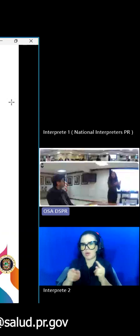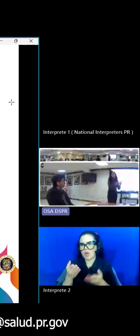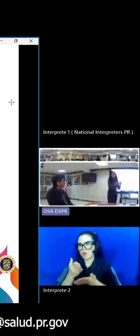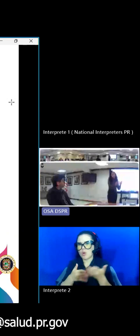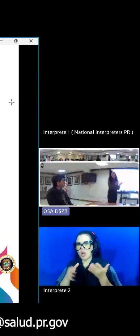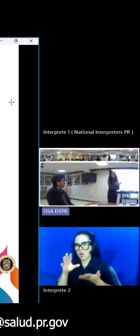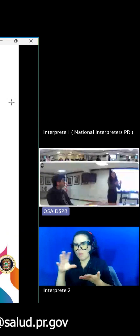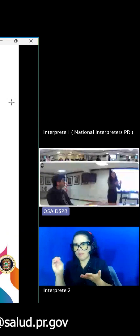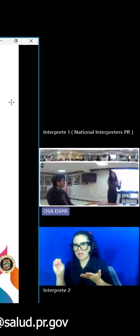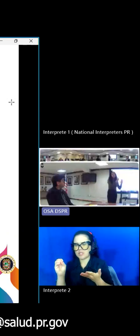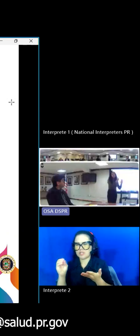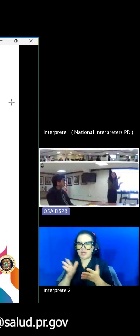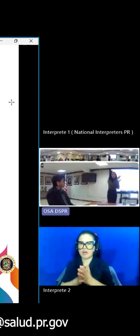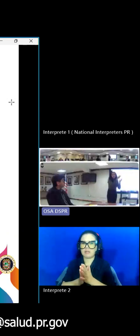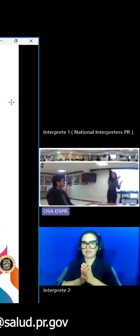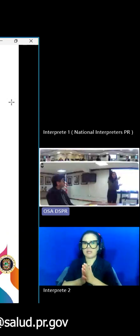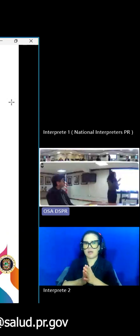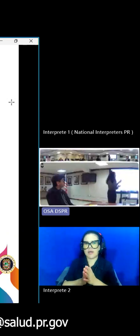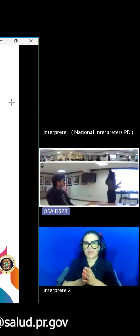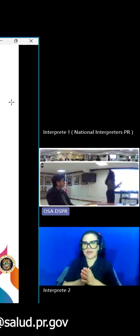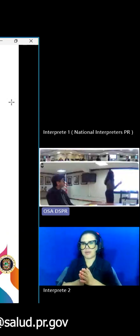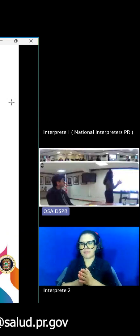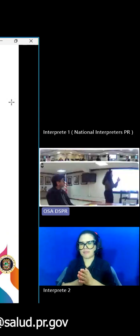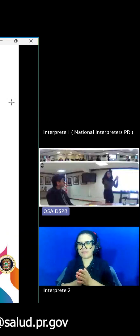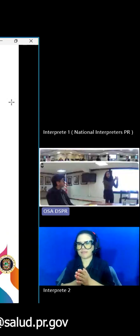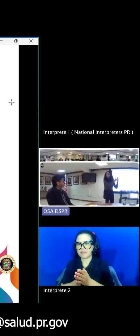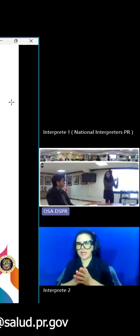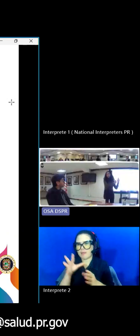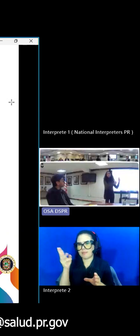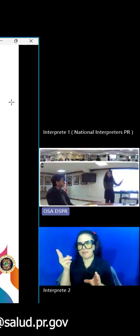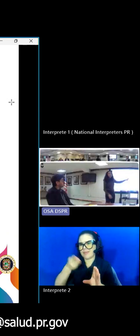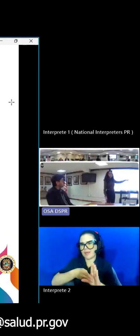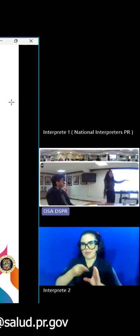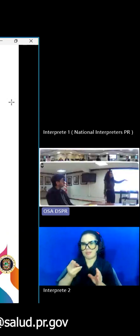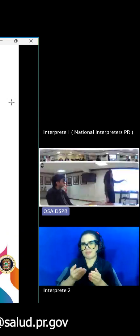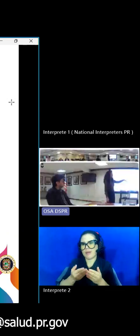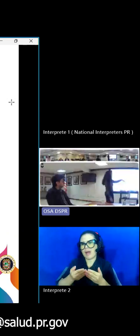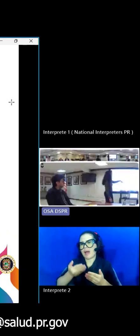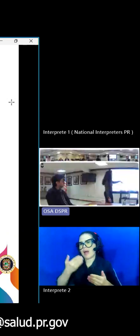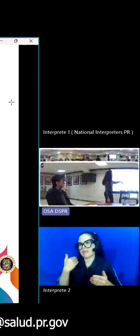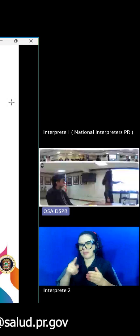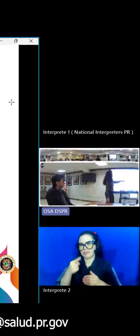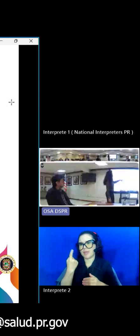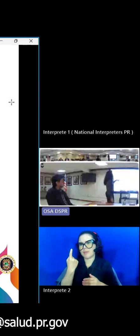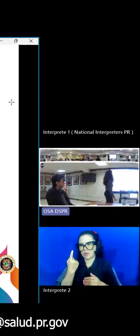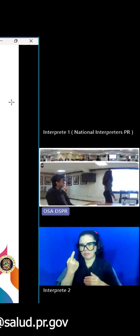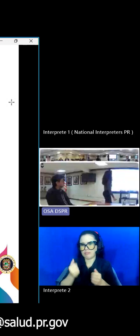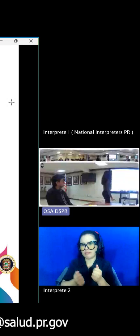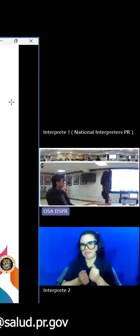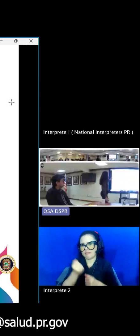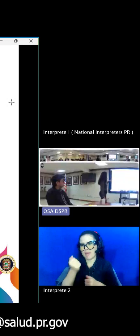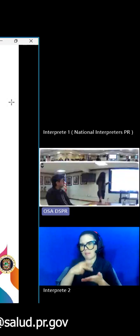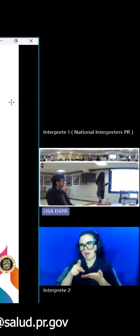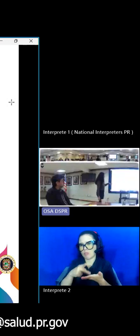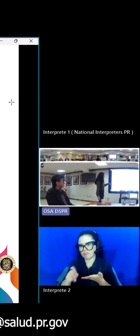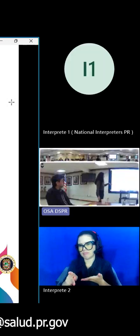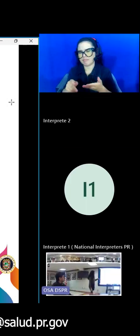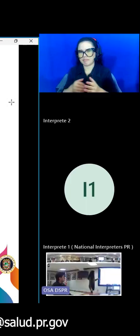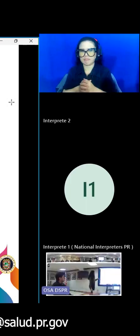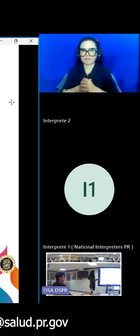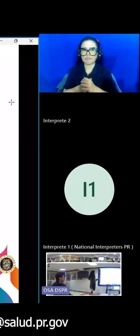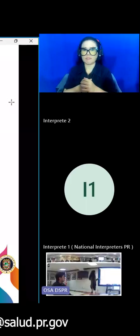pues vamos a seguir viendo que a través de los años quizás se añade otra compañía y otras van terminando sus pagos, como es el caso de NOAA. En este momento, al recibir los